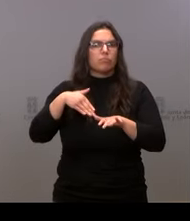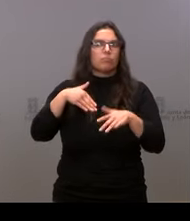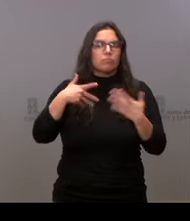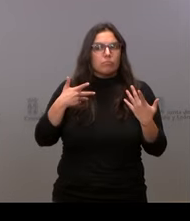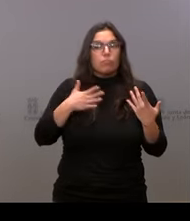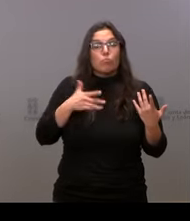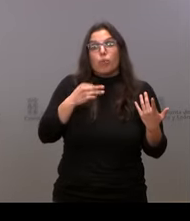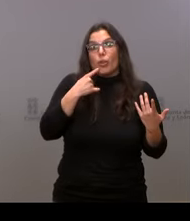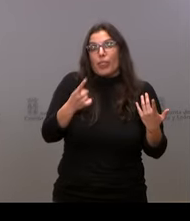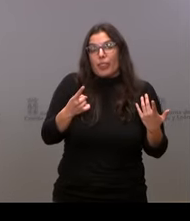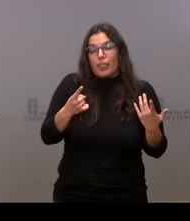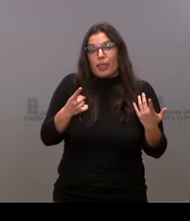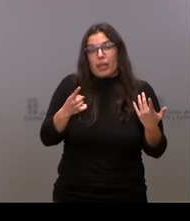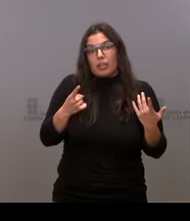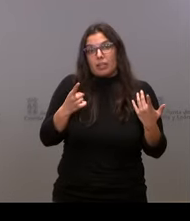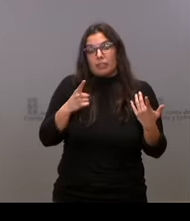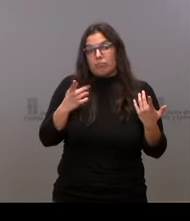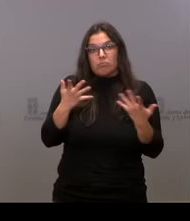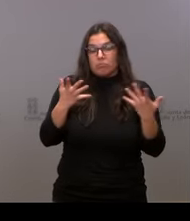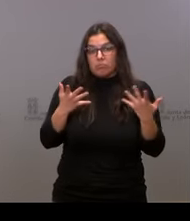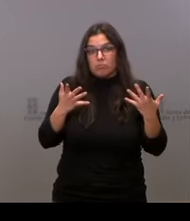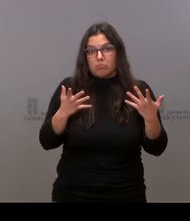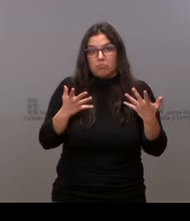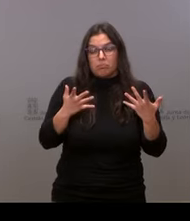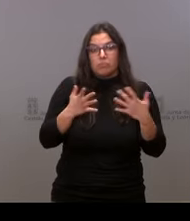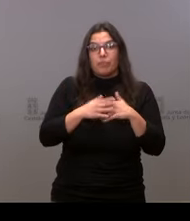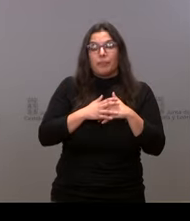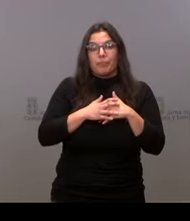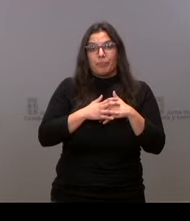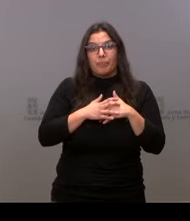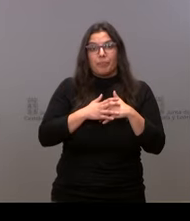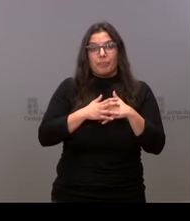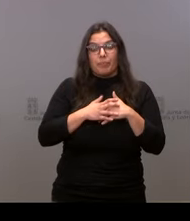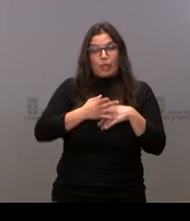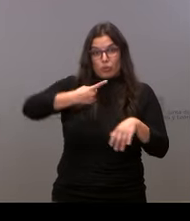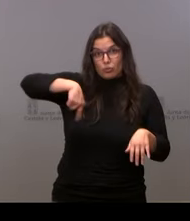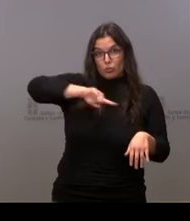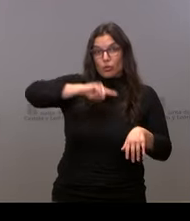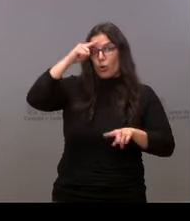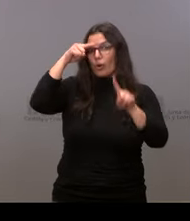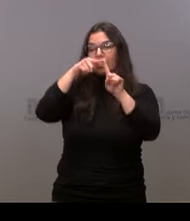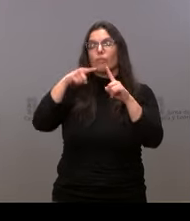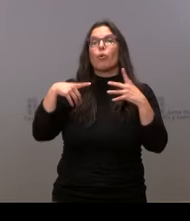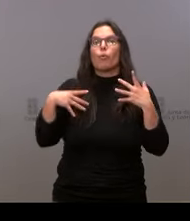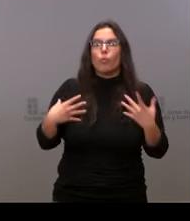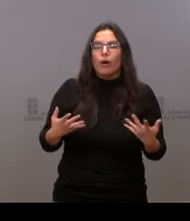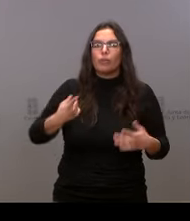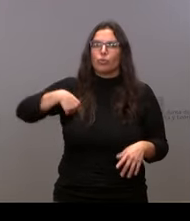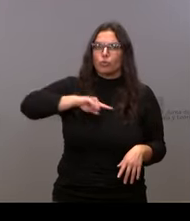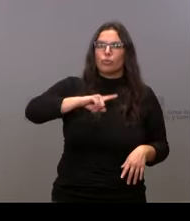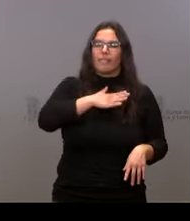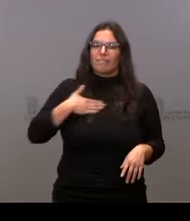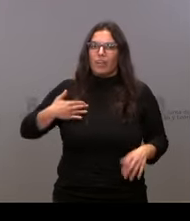decir sin anticipar más cosas es que nuestro objetivo es tener un compromiso